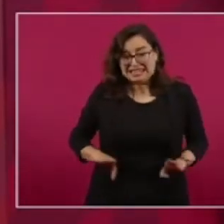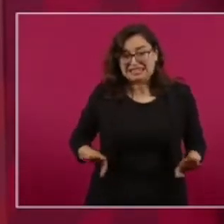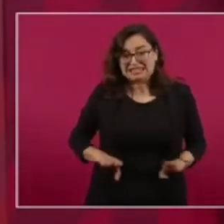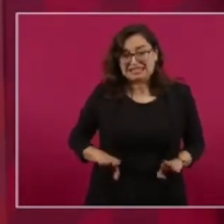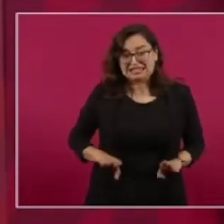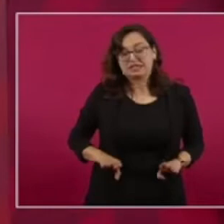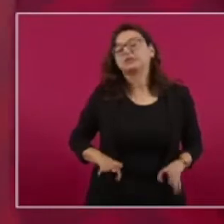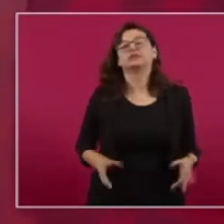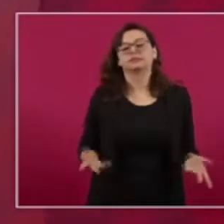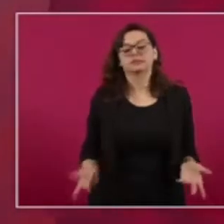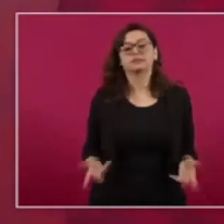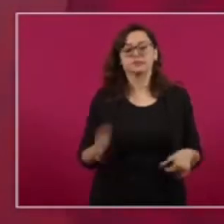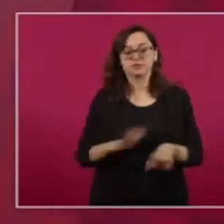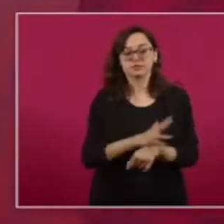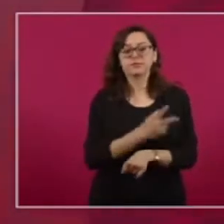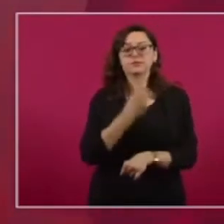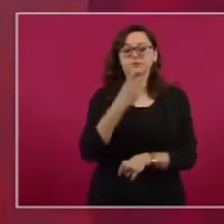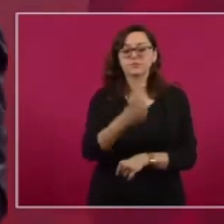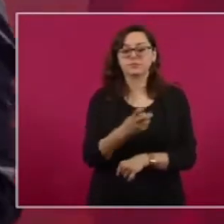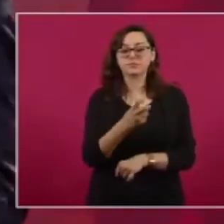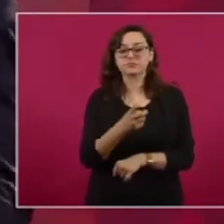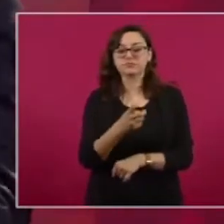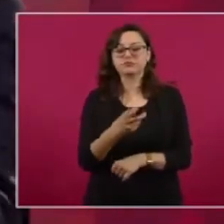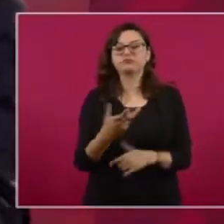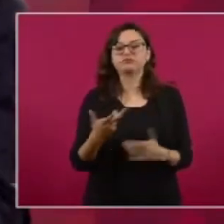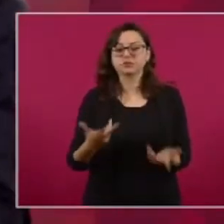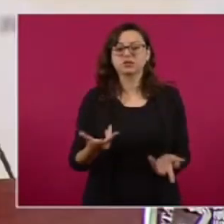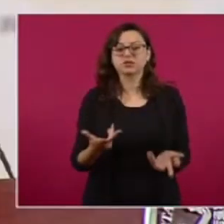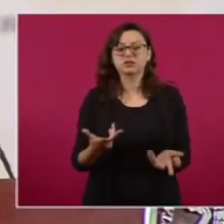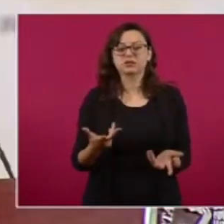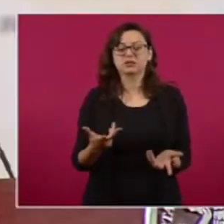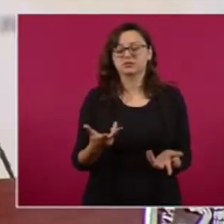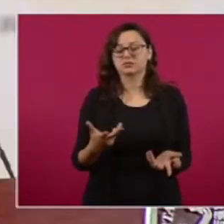lo de el mecanismo